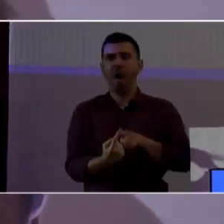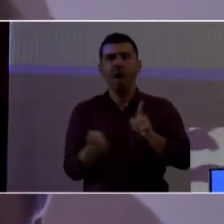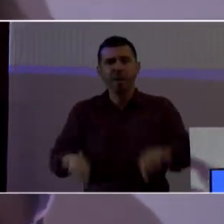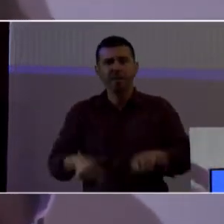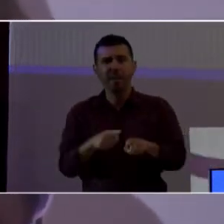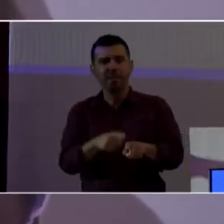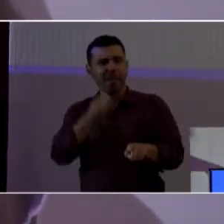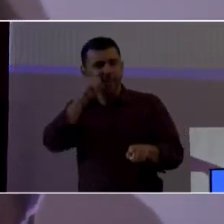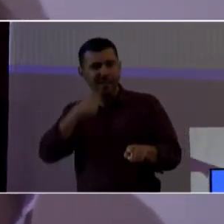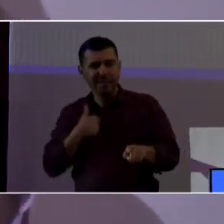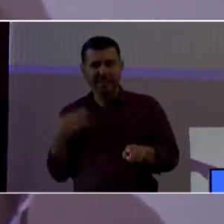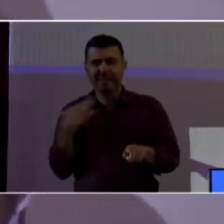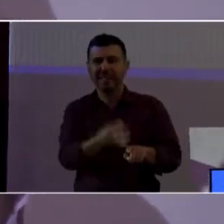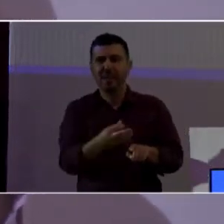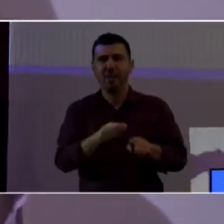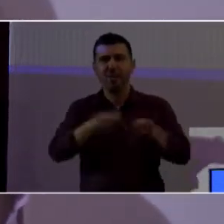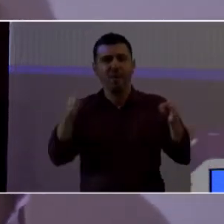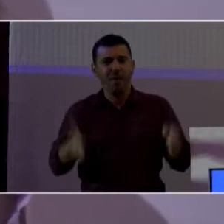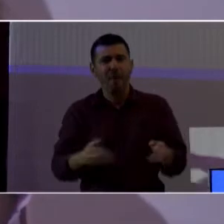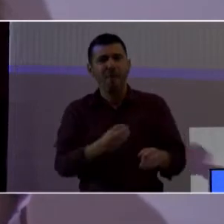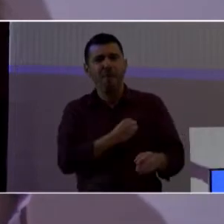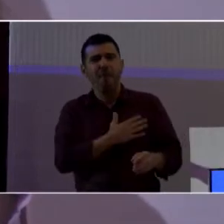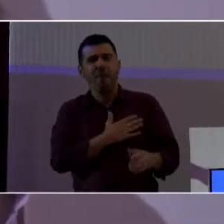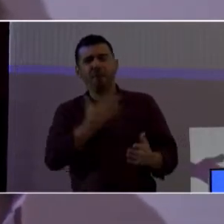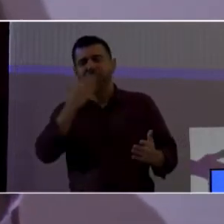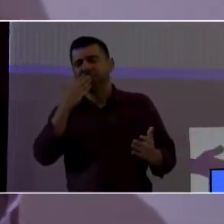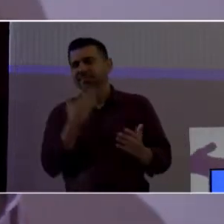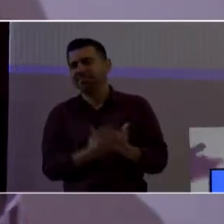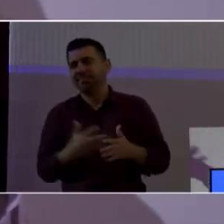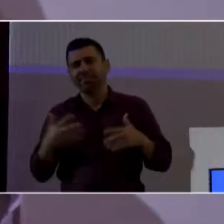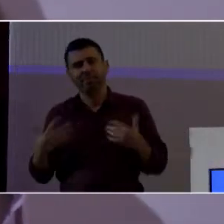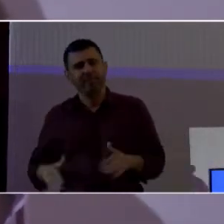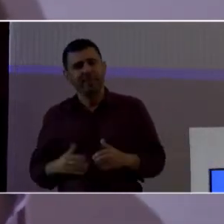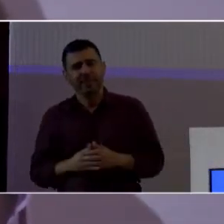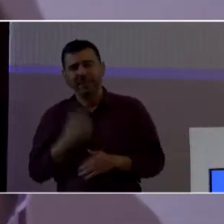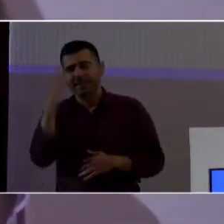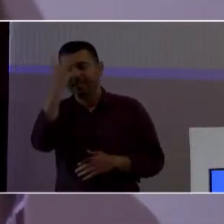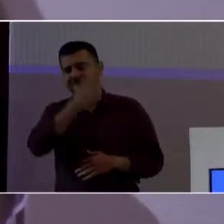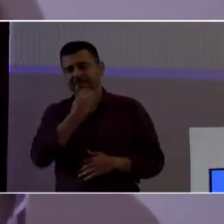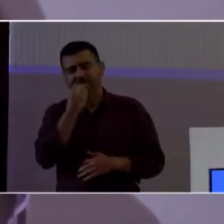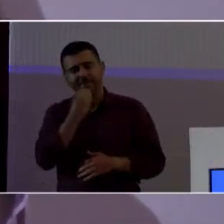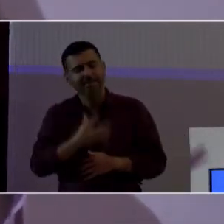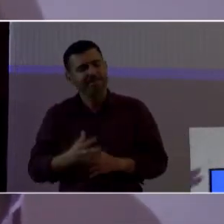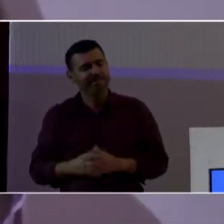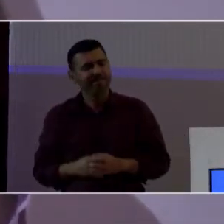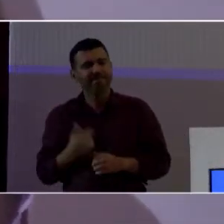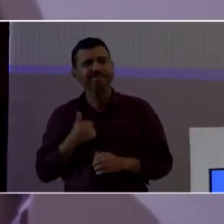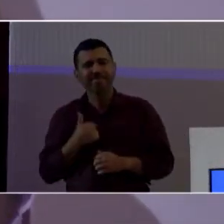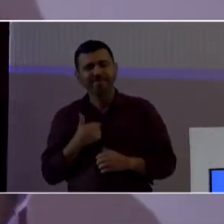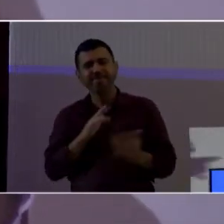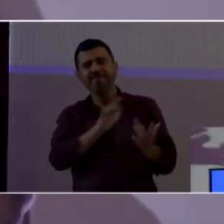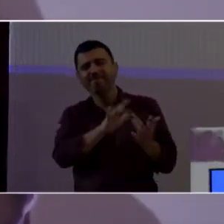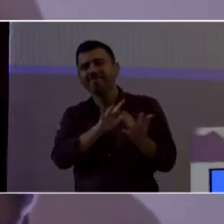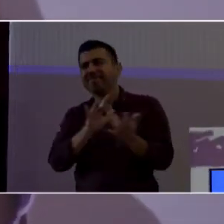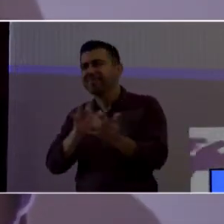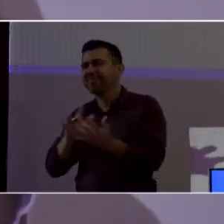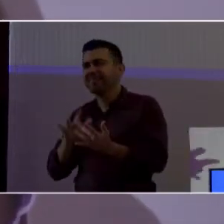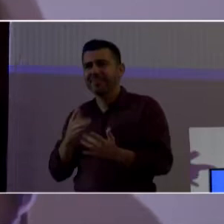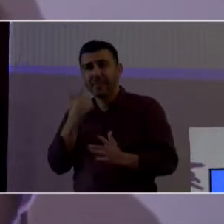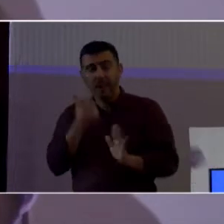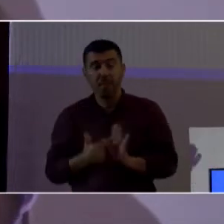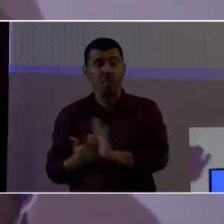maravillosa, donde pudimos interactuar con los países que también tenían